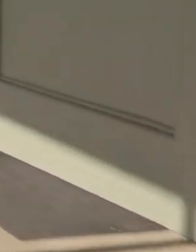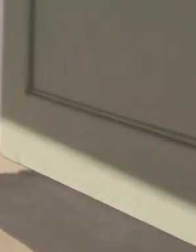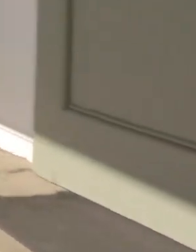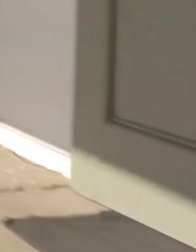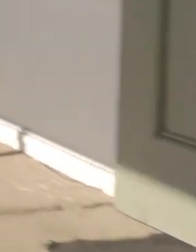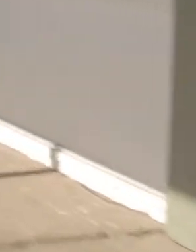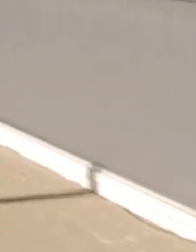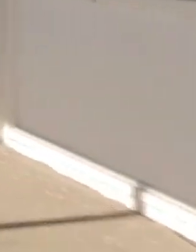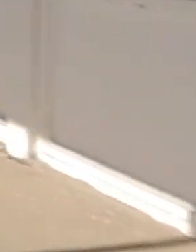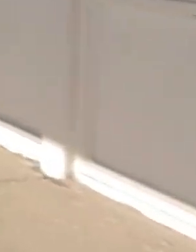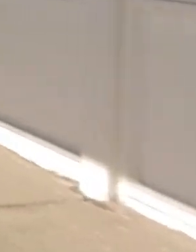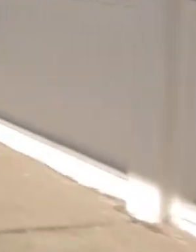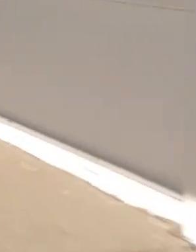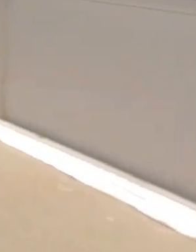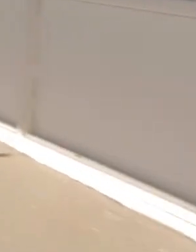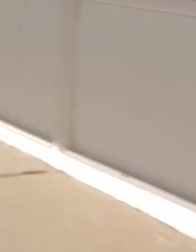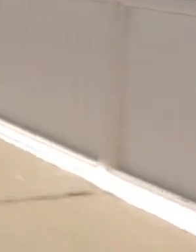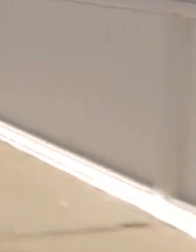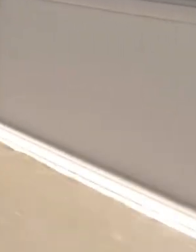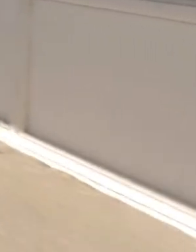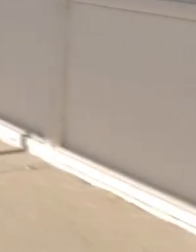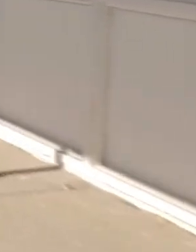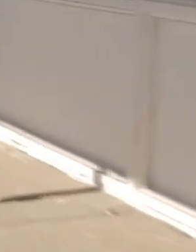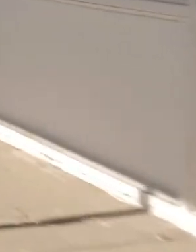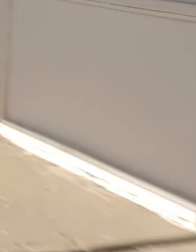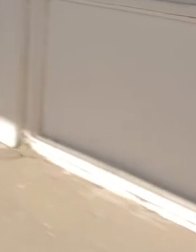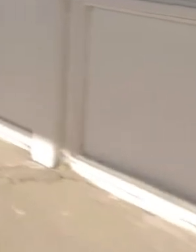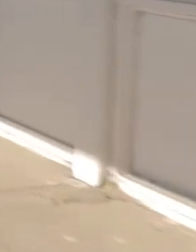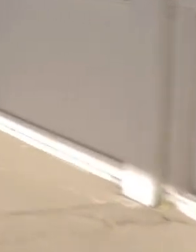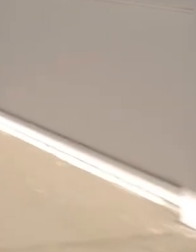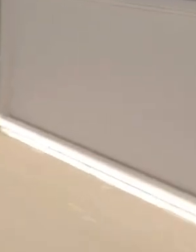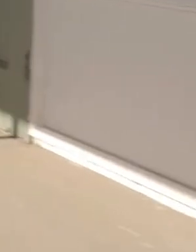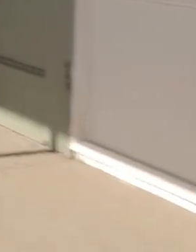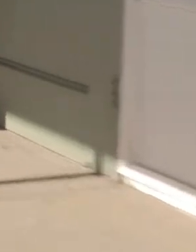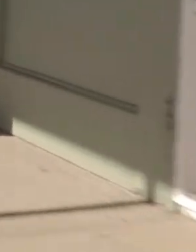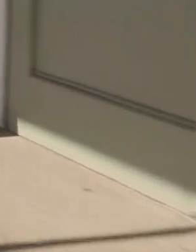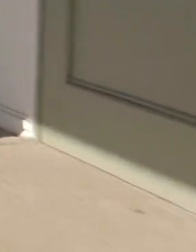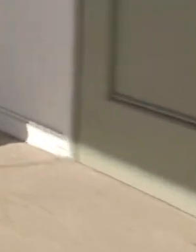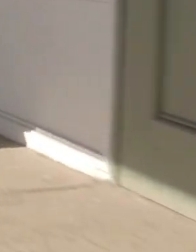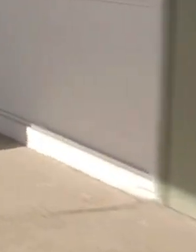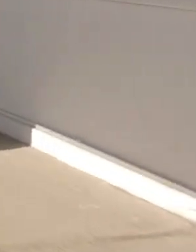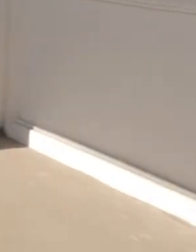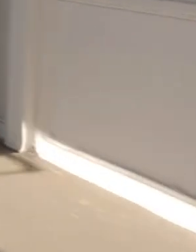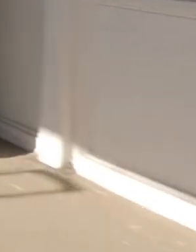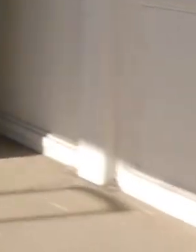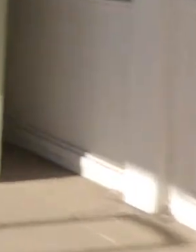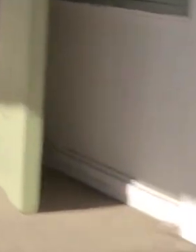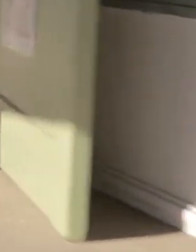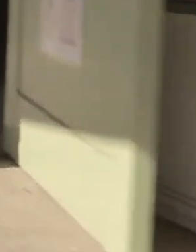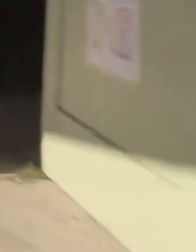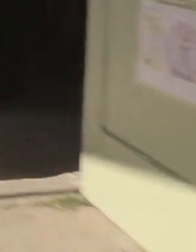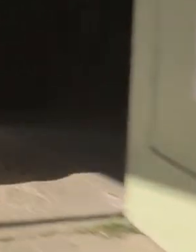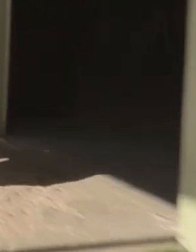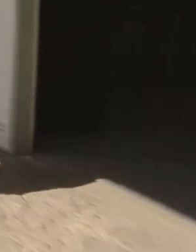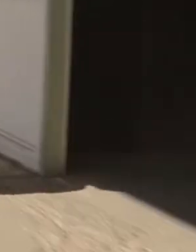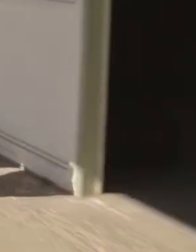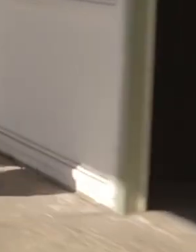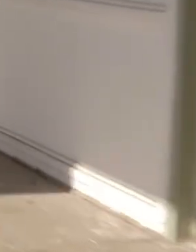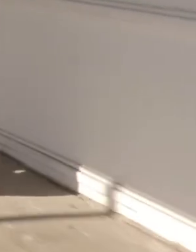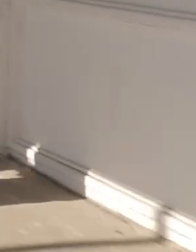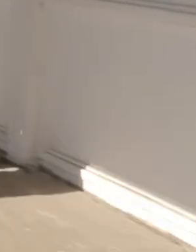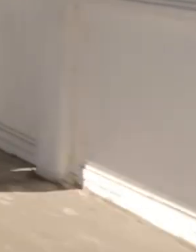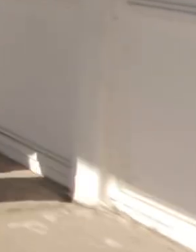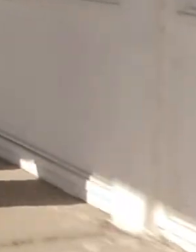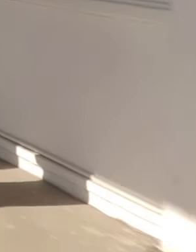¿Ya, compadre? Vamos, compadre. Recuerda, dejamos la manzana en la silla y los vamos a saludar al Pinto. Perdona,